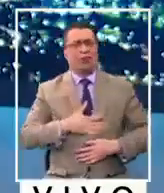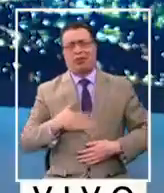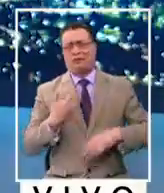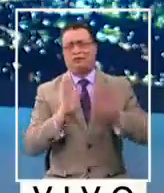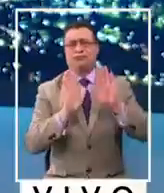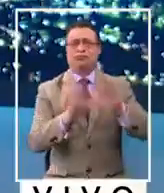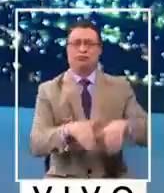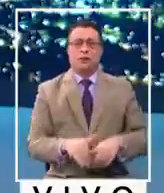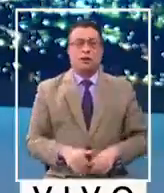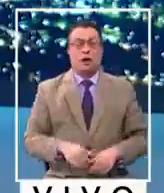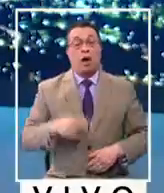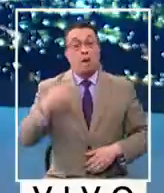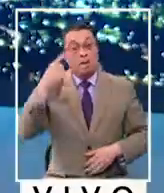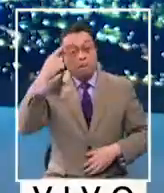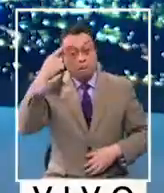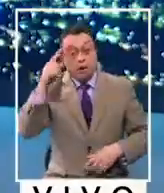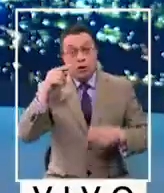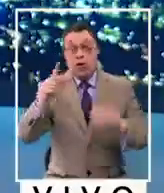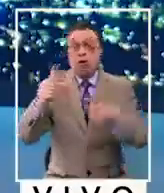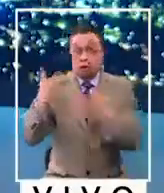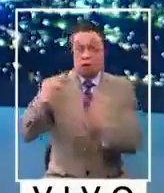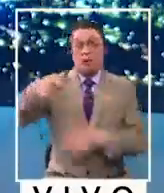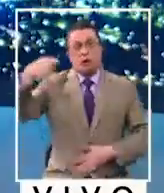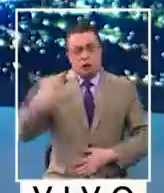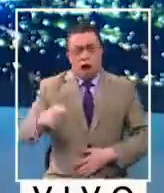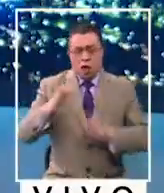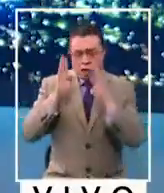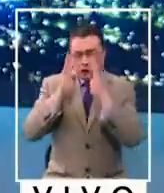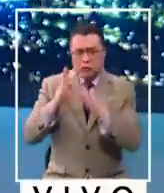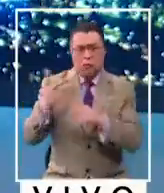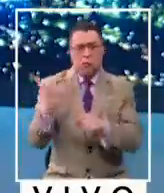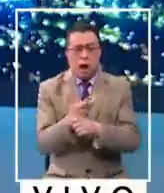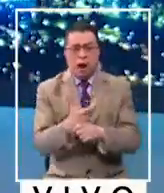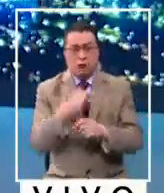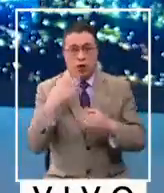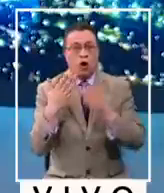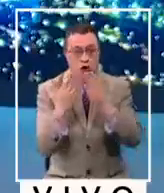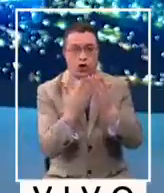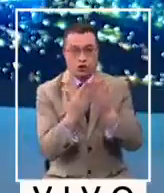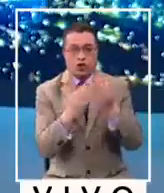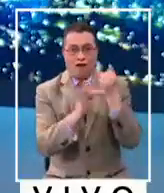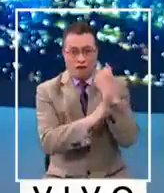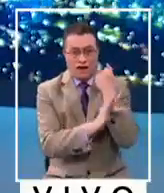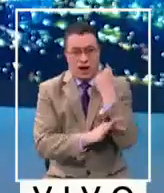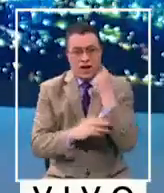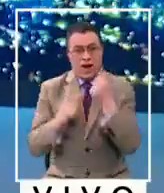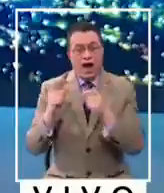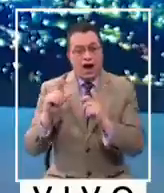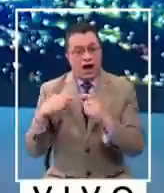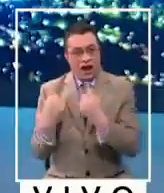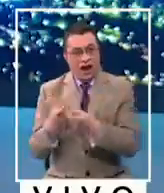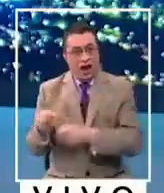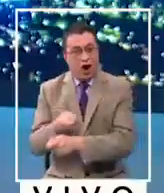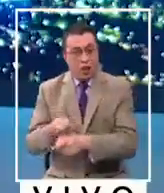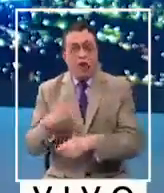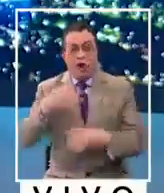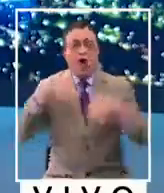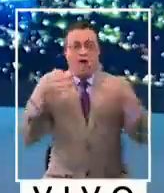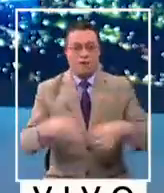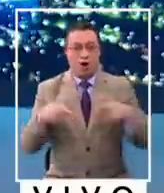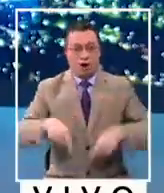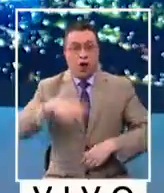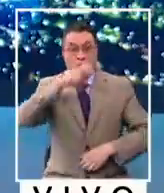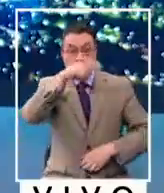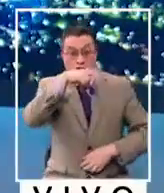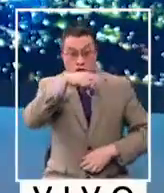cualquiera. Y la atención mala y cara no es solo una creencia. Un estudio de la Fiscalía Nacional Económica lo confirma hoy. Un